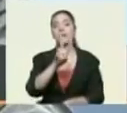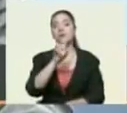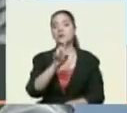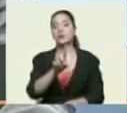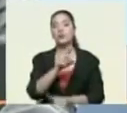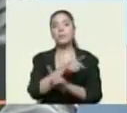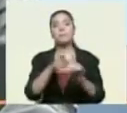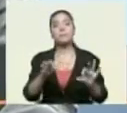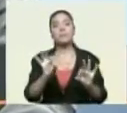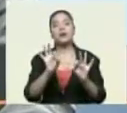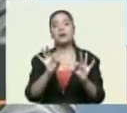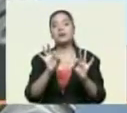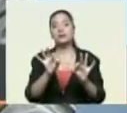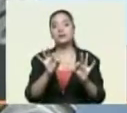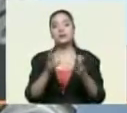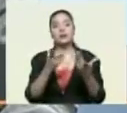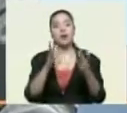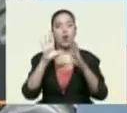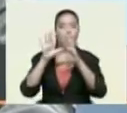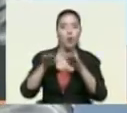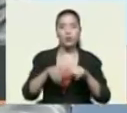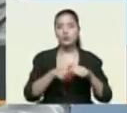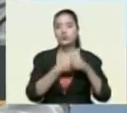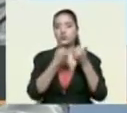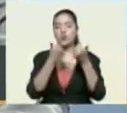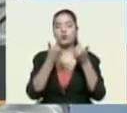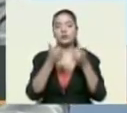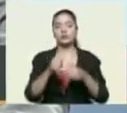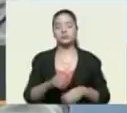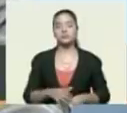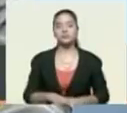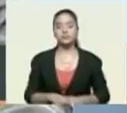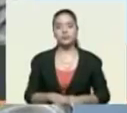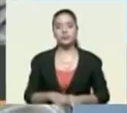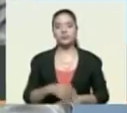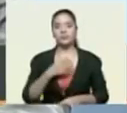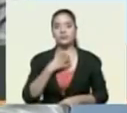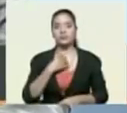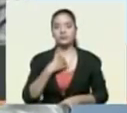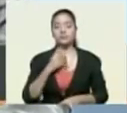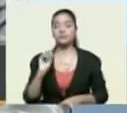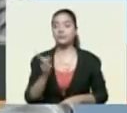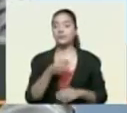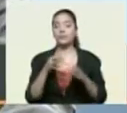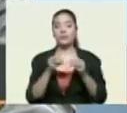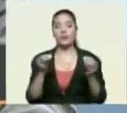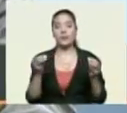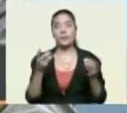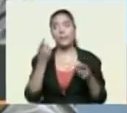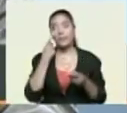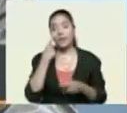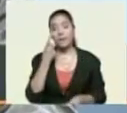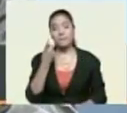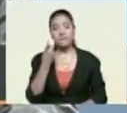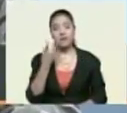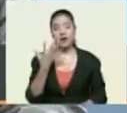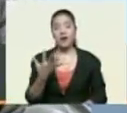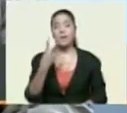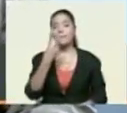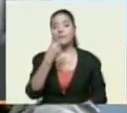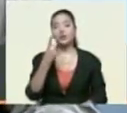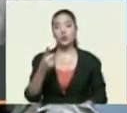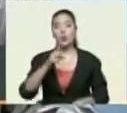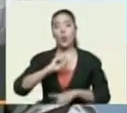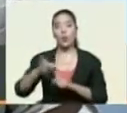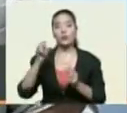el caso de la trama de corrupción Cadivicencoex. Quedan pendientes 21